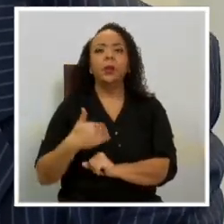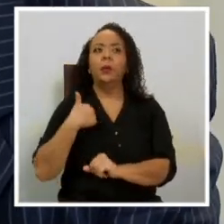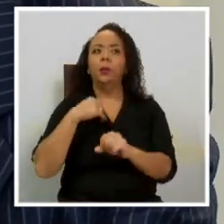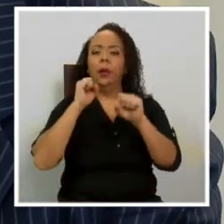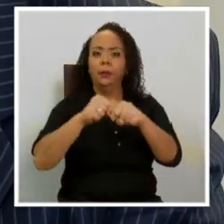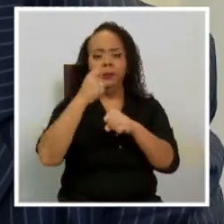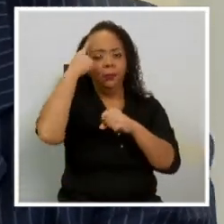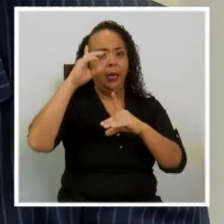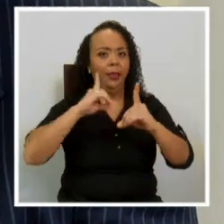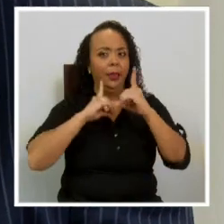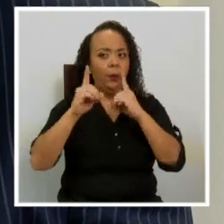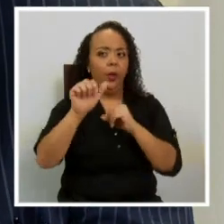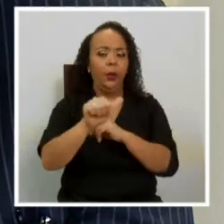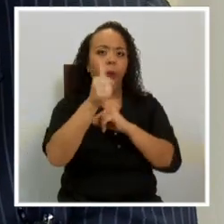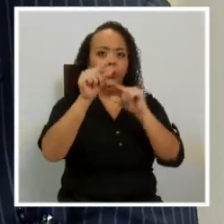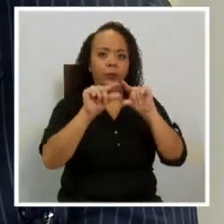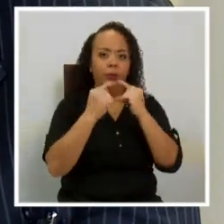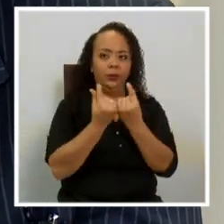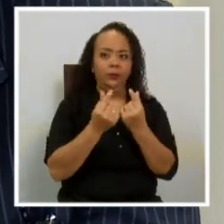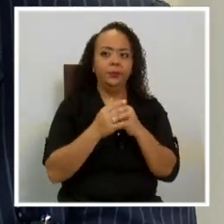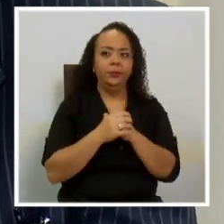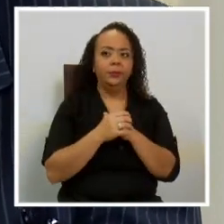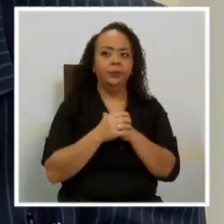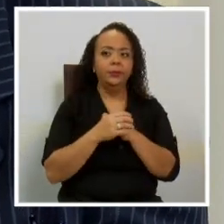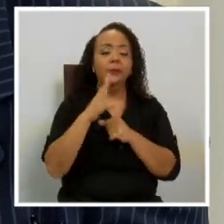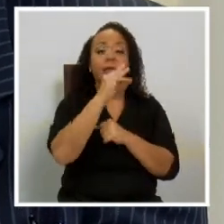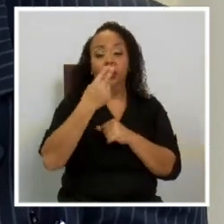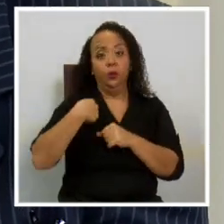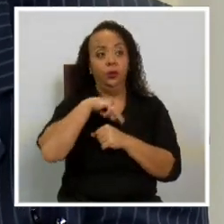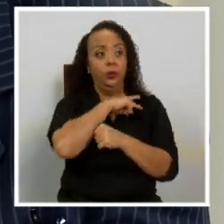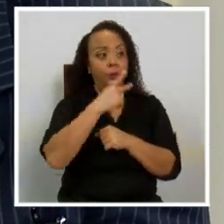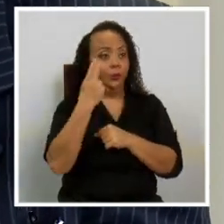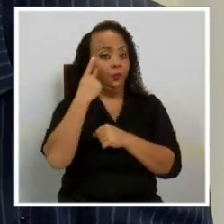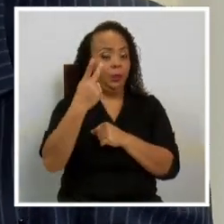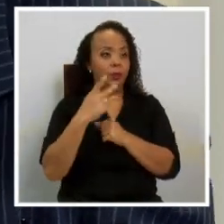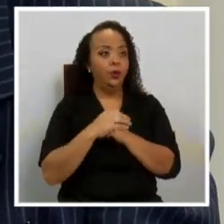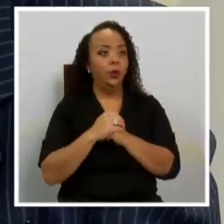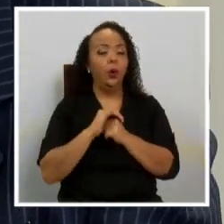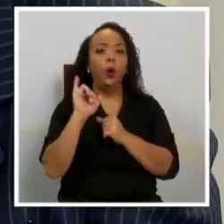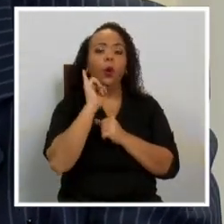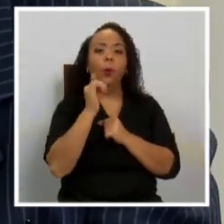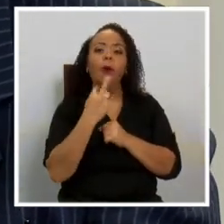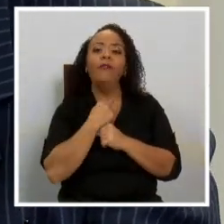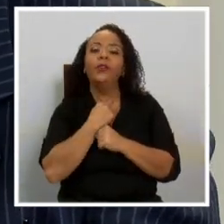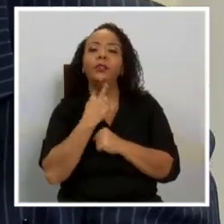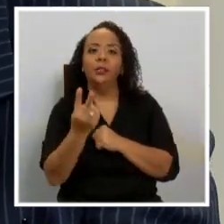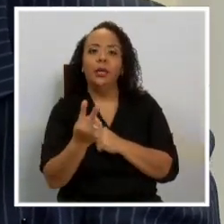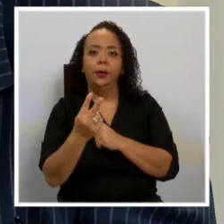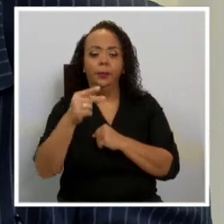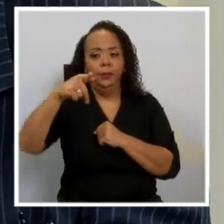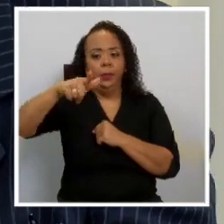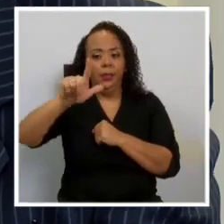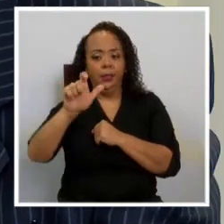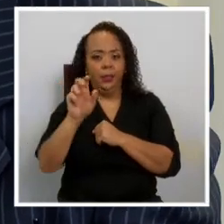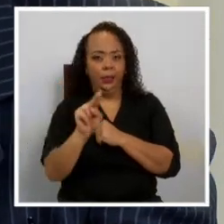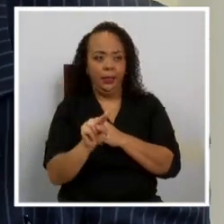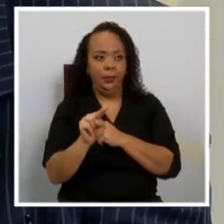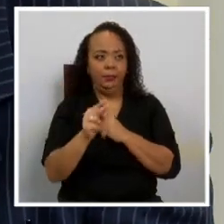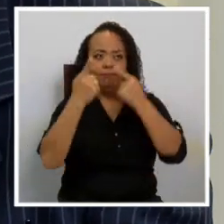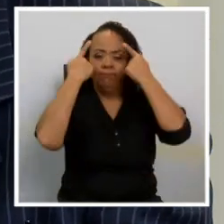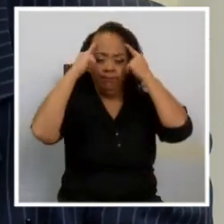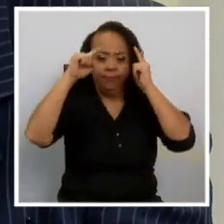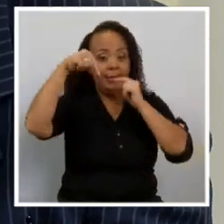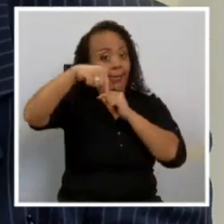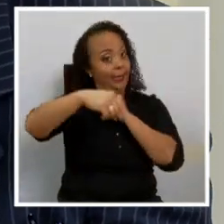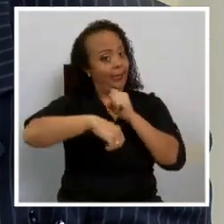para dialogar con otros sectores, y en lo que hemos visto como vocero del Partido de Liberación Nacional, lo logró durante